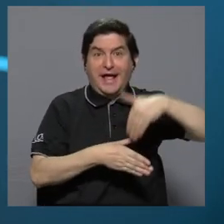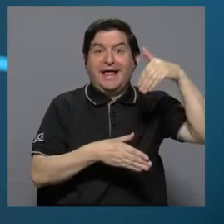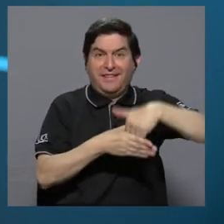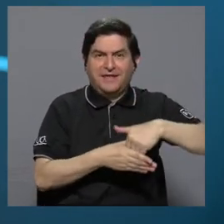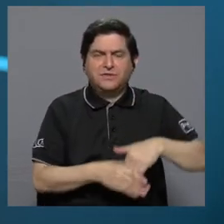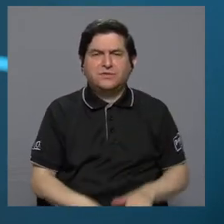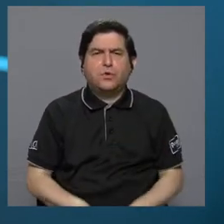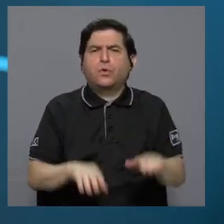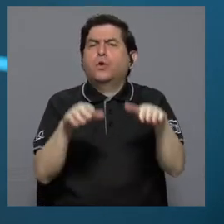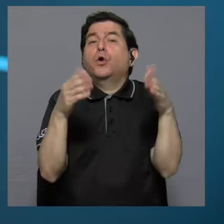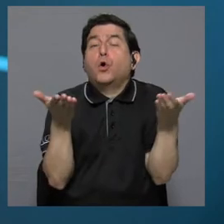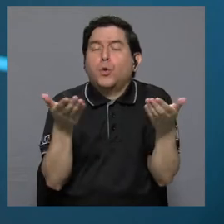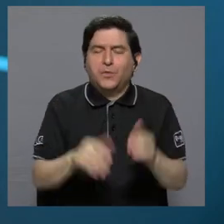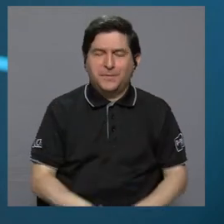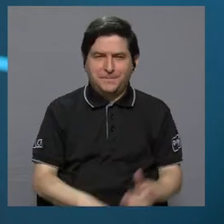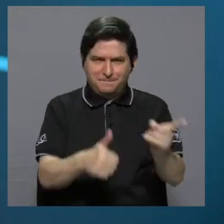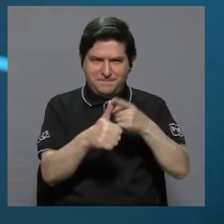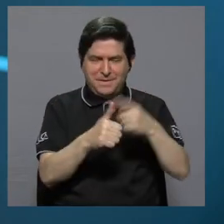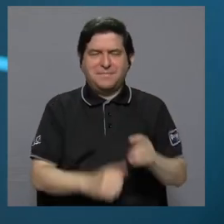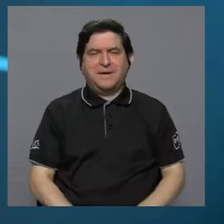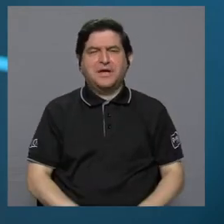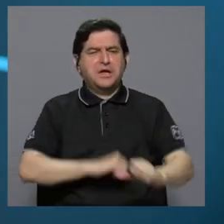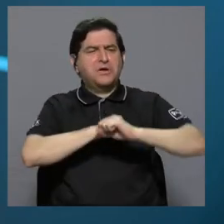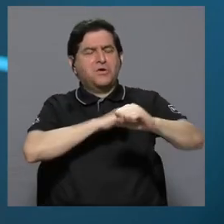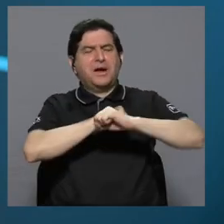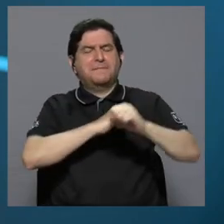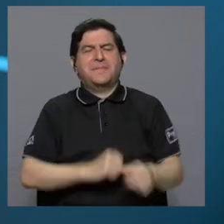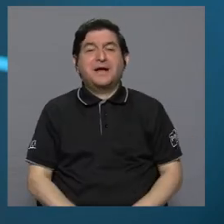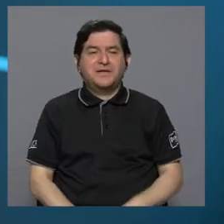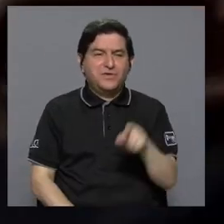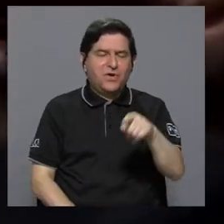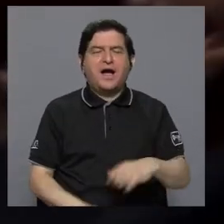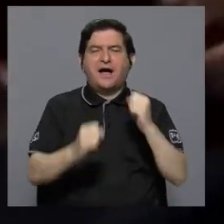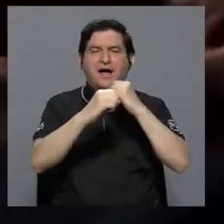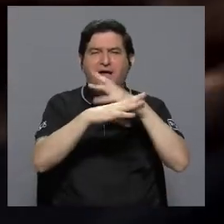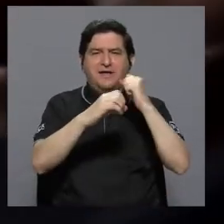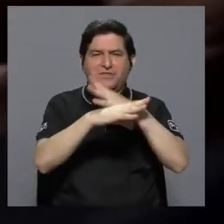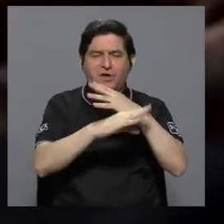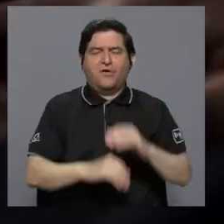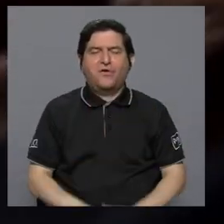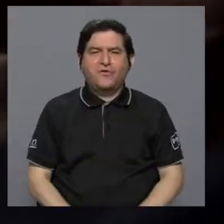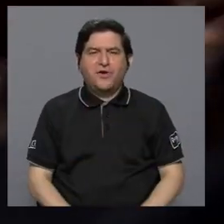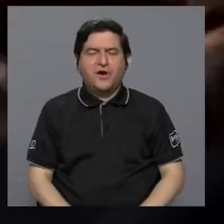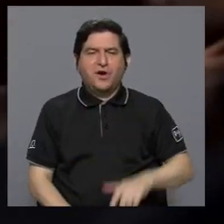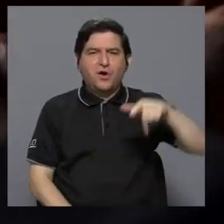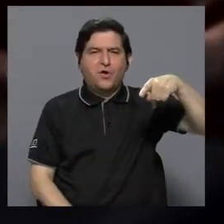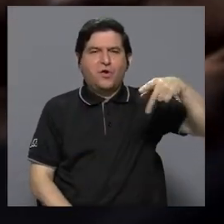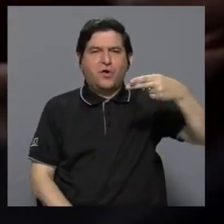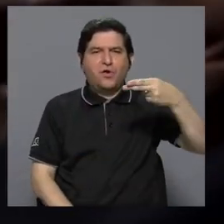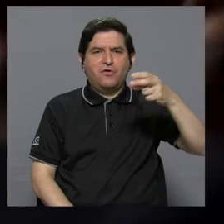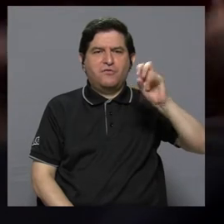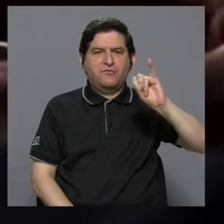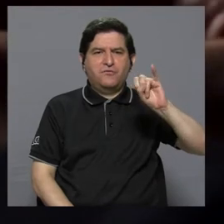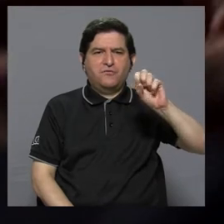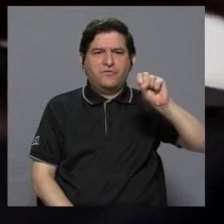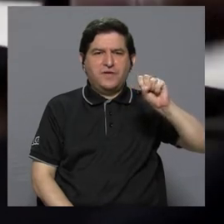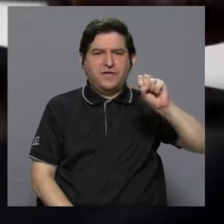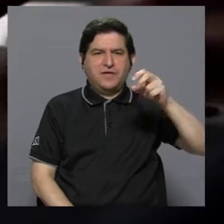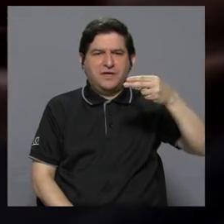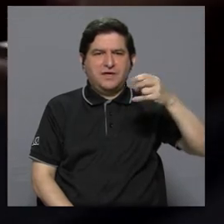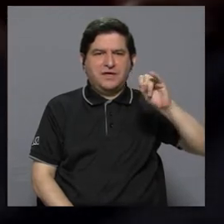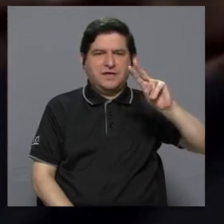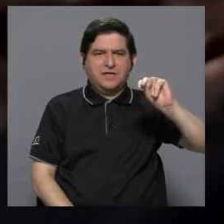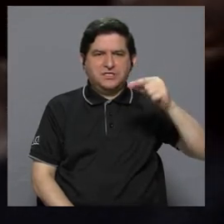Entonces, ¿cómo hacemos? En primera instancia una campaña de phishing, de correo electrónico, normalmente que tiene que ver con